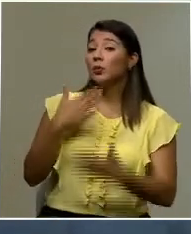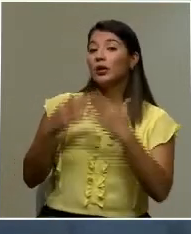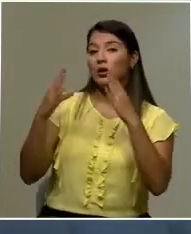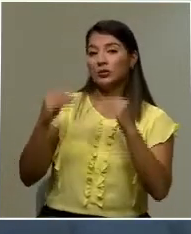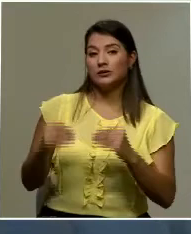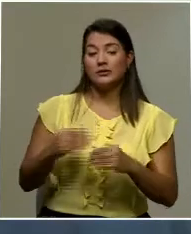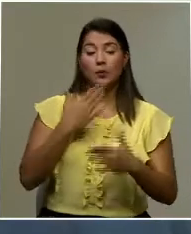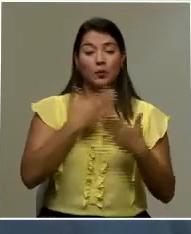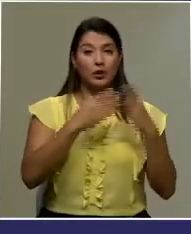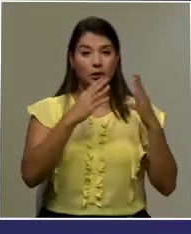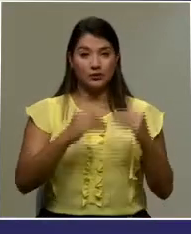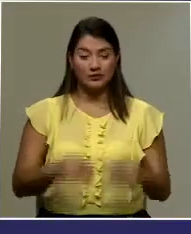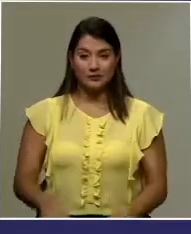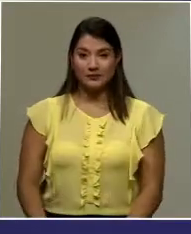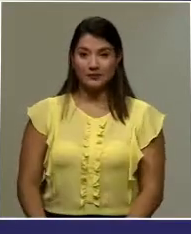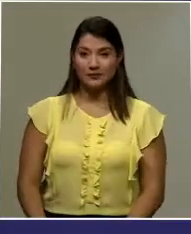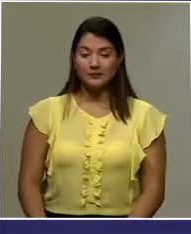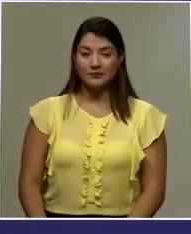noches. Buenas noches.